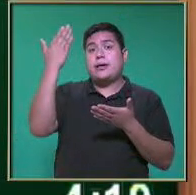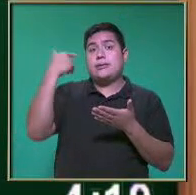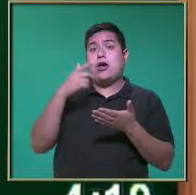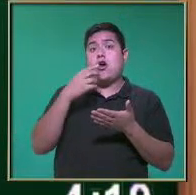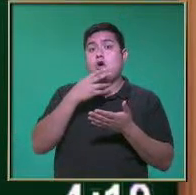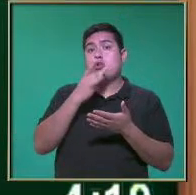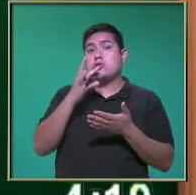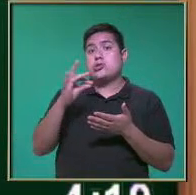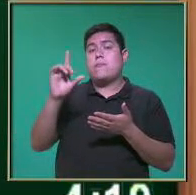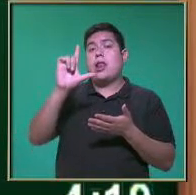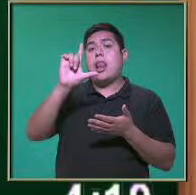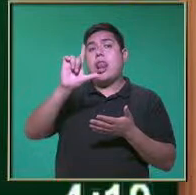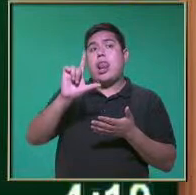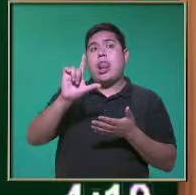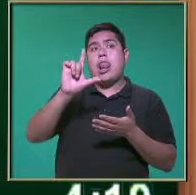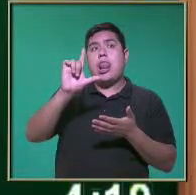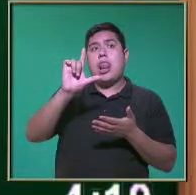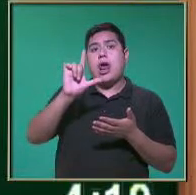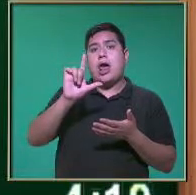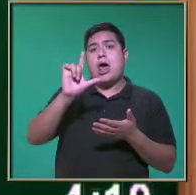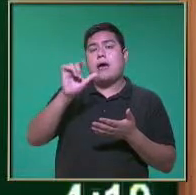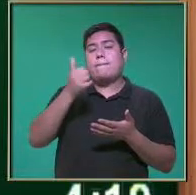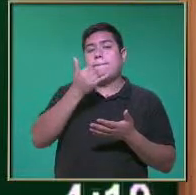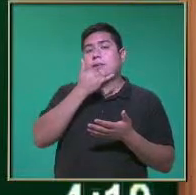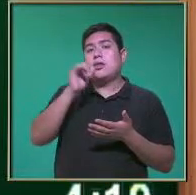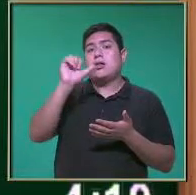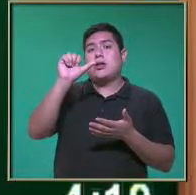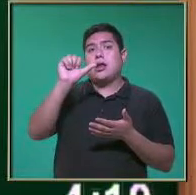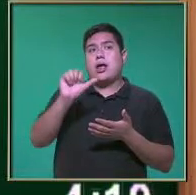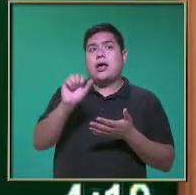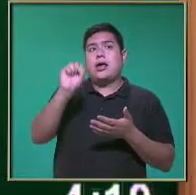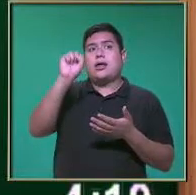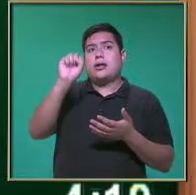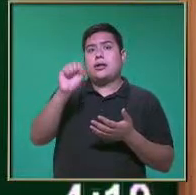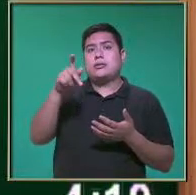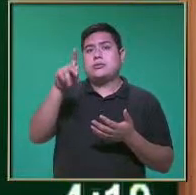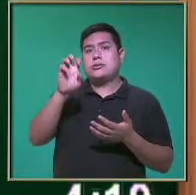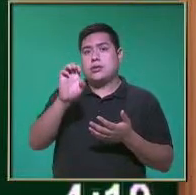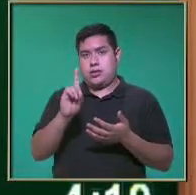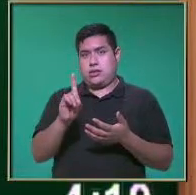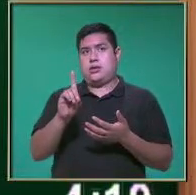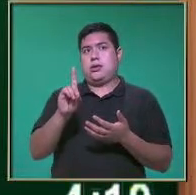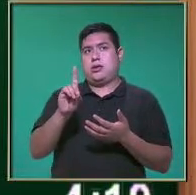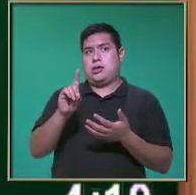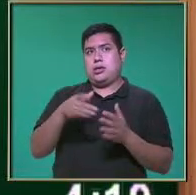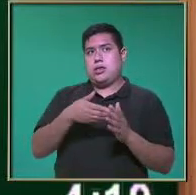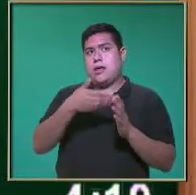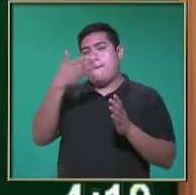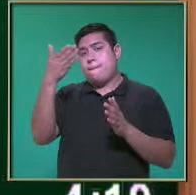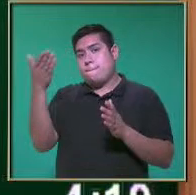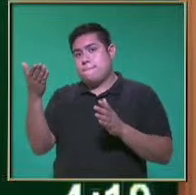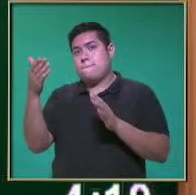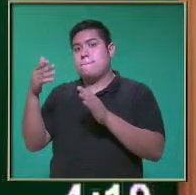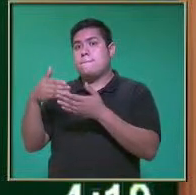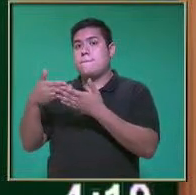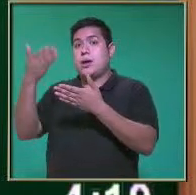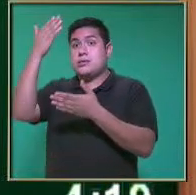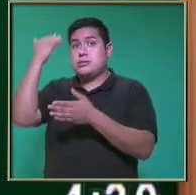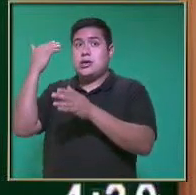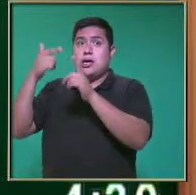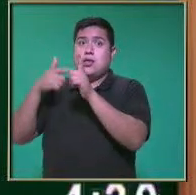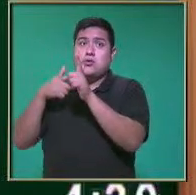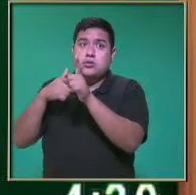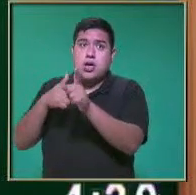estaban preguntando. Talked, habló, was talking, estaba hablando. Played,